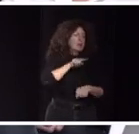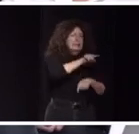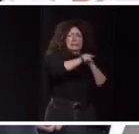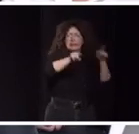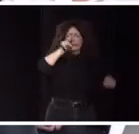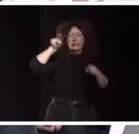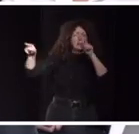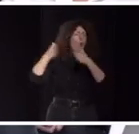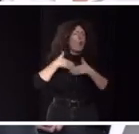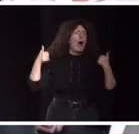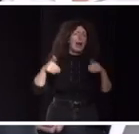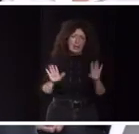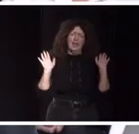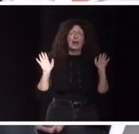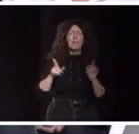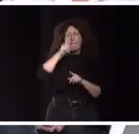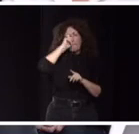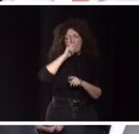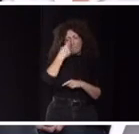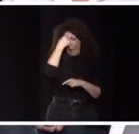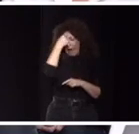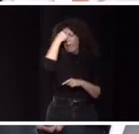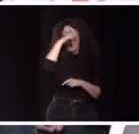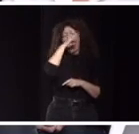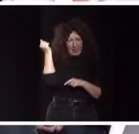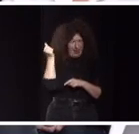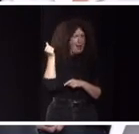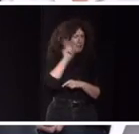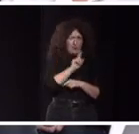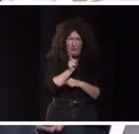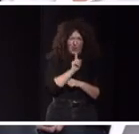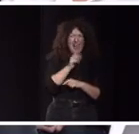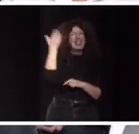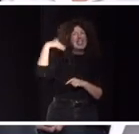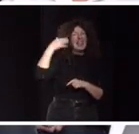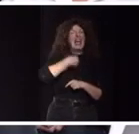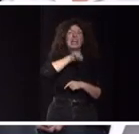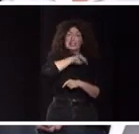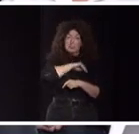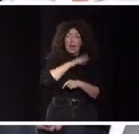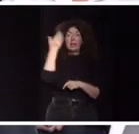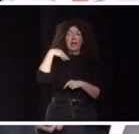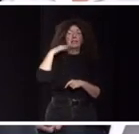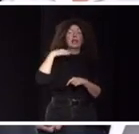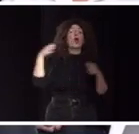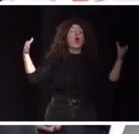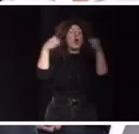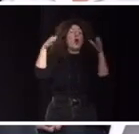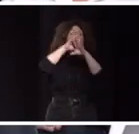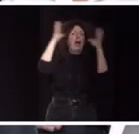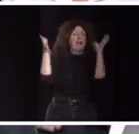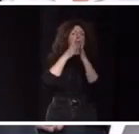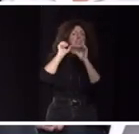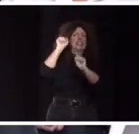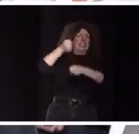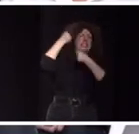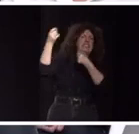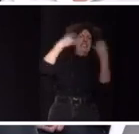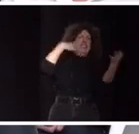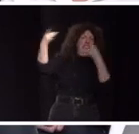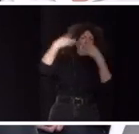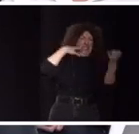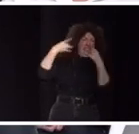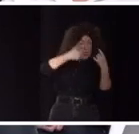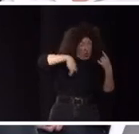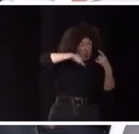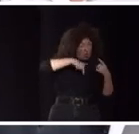cualquiera. Tengamos memoria. Ya pasó. A España ya la dejó tirada toda la comunidad internacional. No hagamos lo